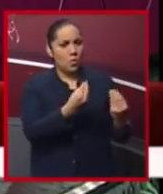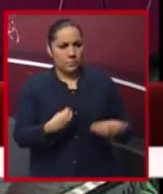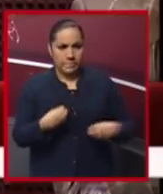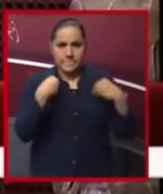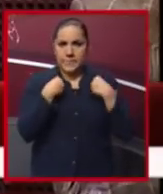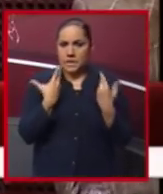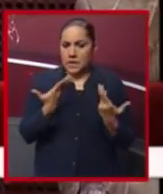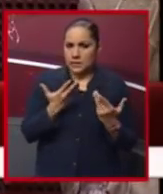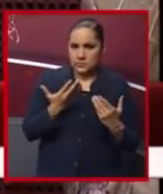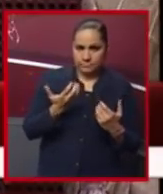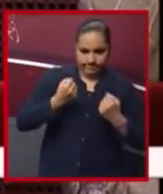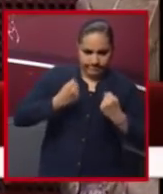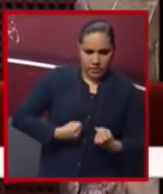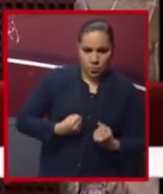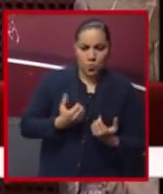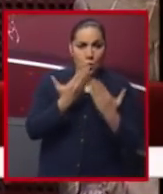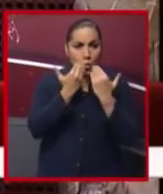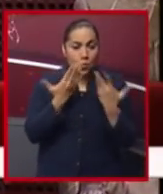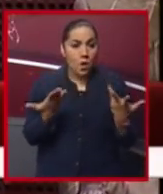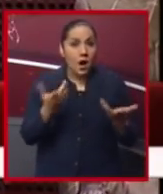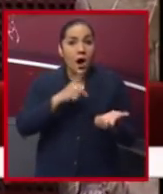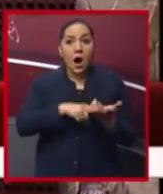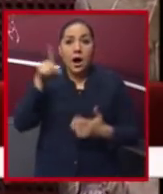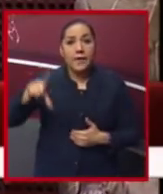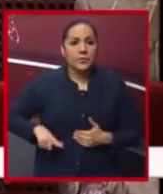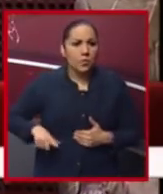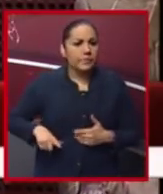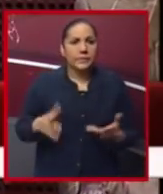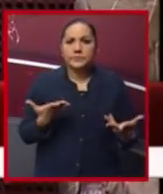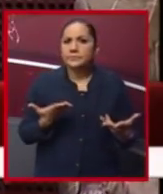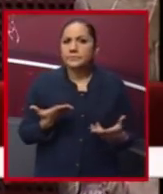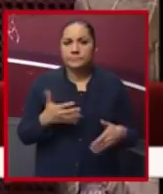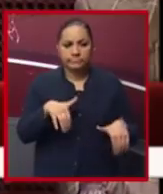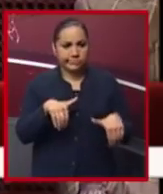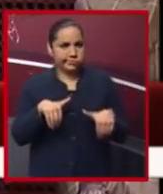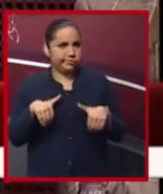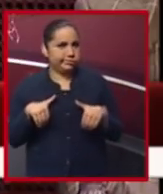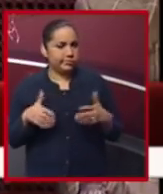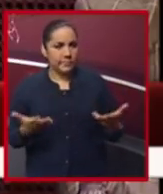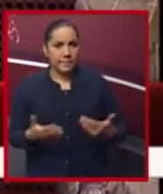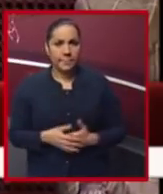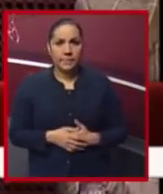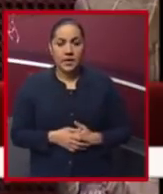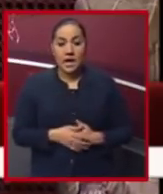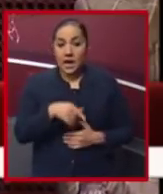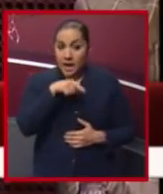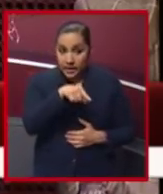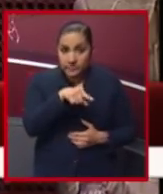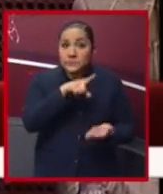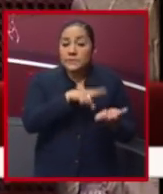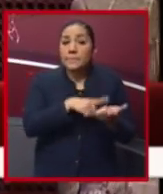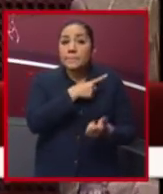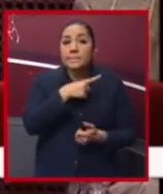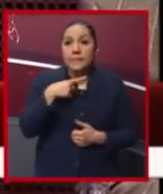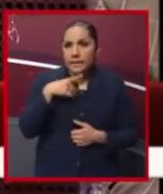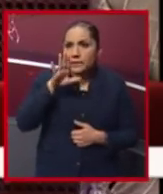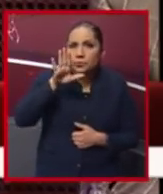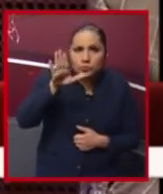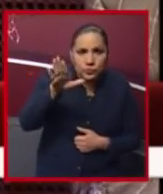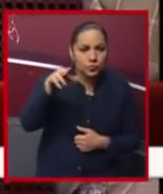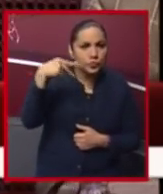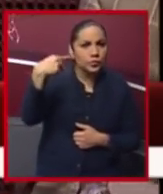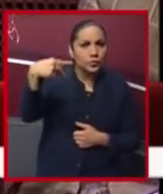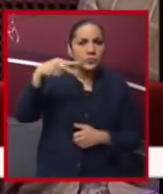Impunidad representa una cesión de poder y en sentido lato una renuncia al ejercicio